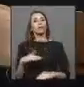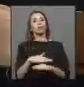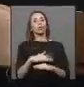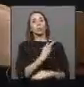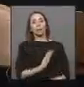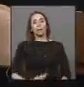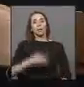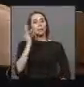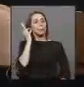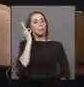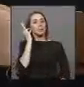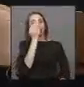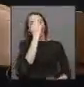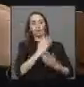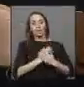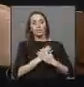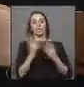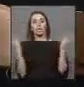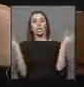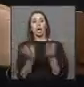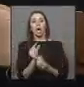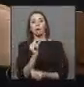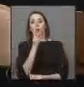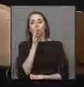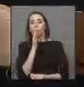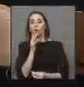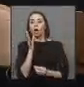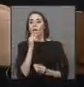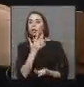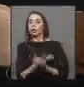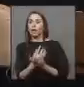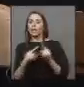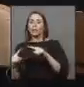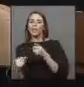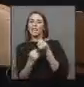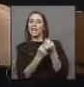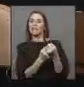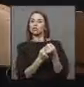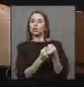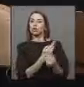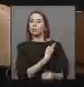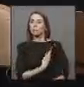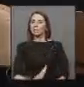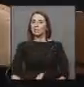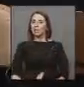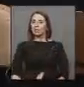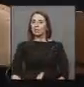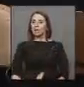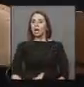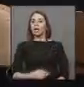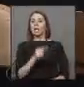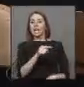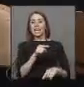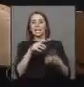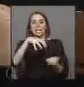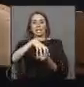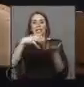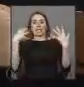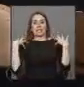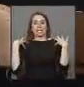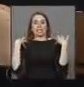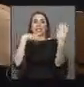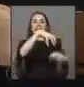la presidenta es la escasez hídrica. Y no están las delegaciones presidenciales, y allí es donde se hacen las coordinaciones a